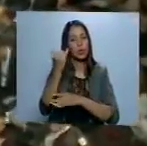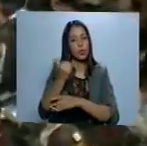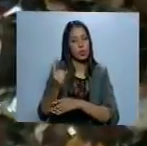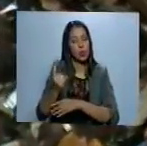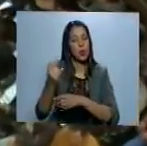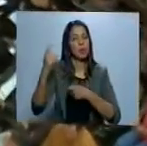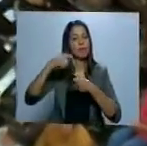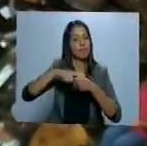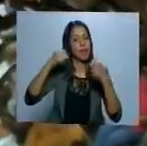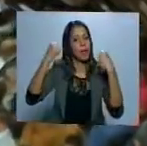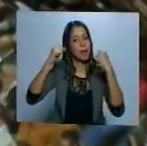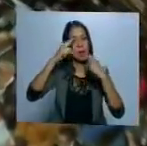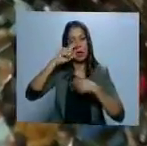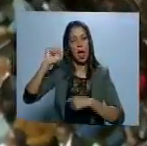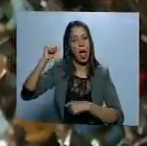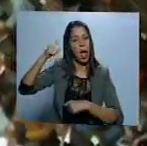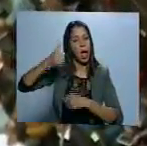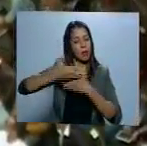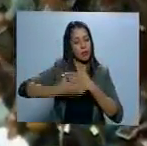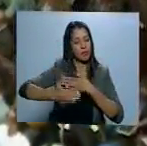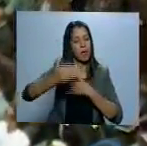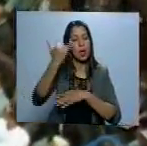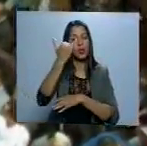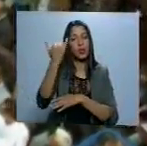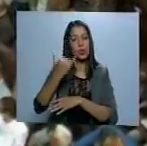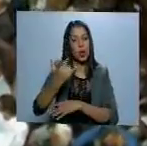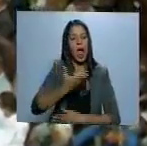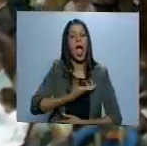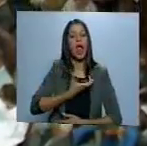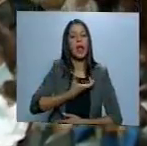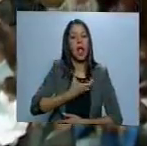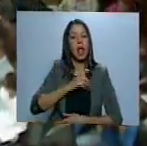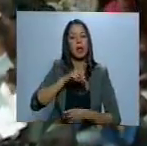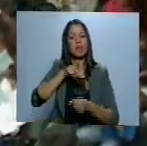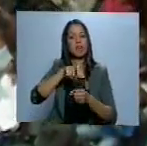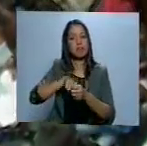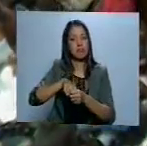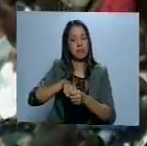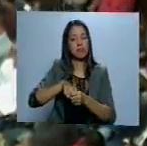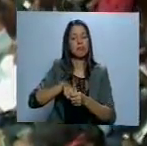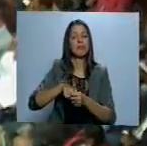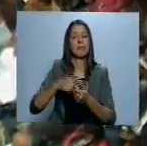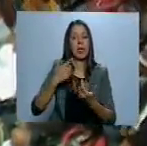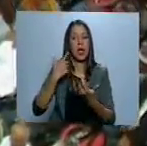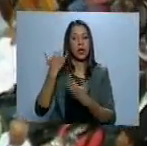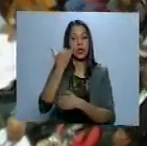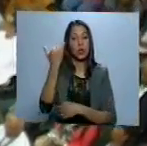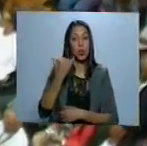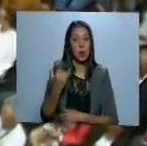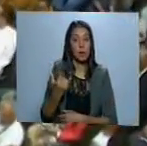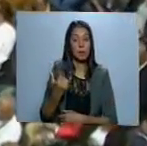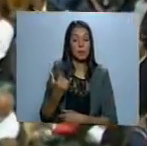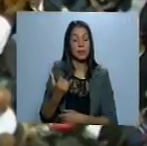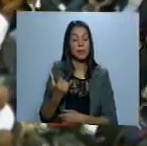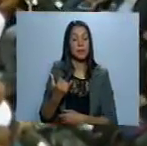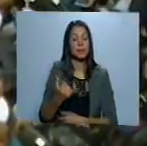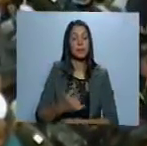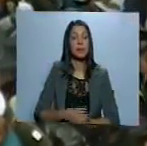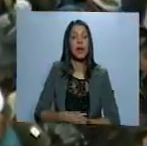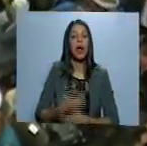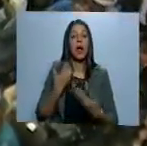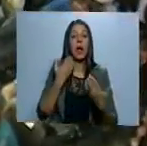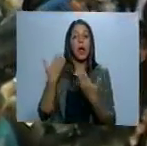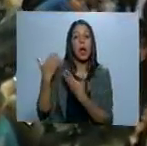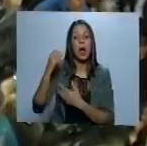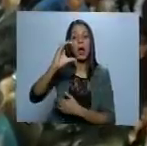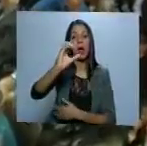ámbito político en el estado Zulia como alcalde del municipio San Francisco. Igualmente, hay que destacar que Omar